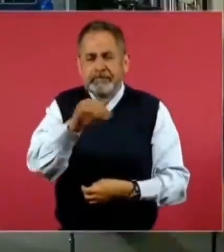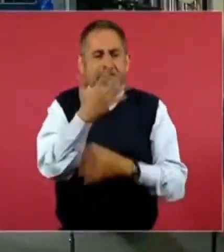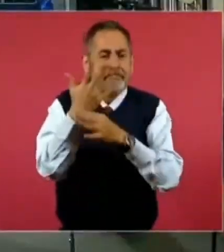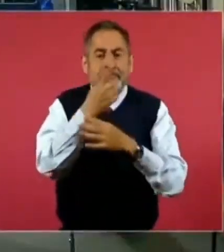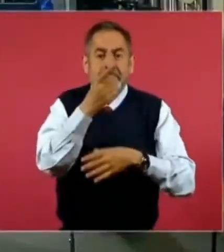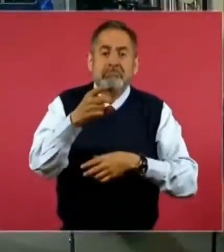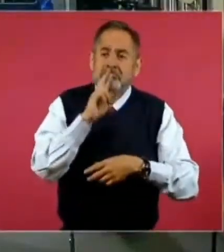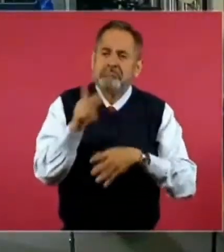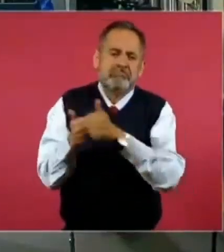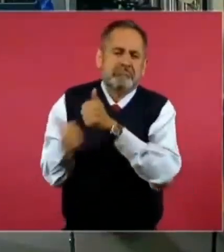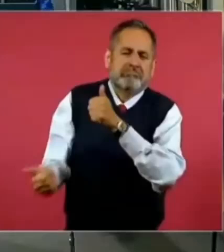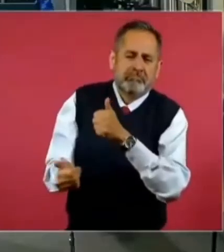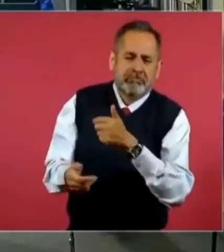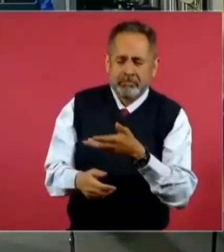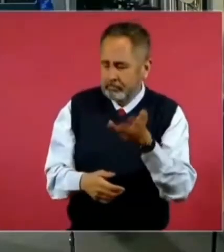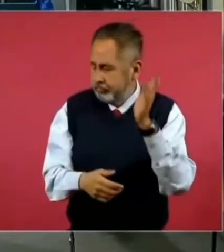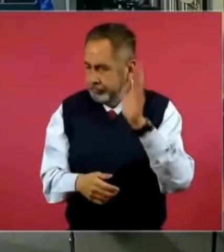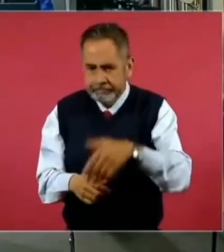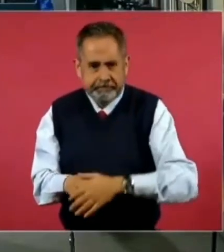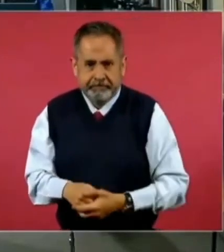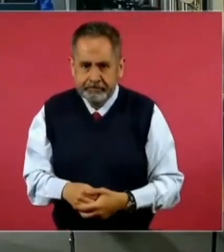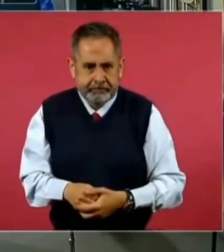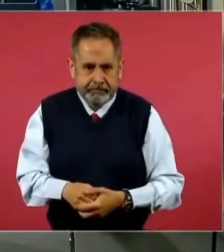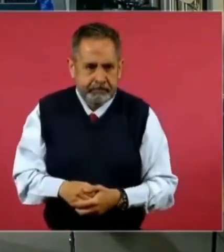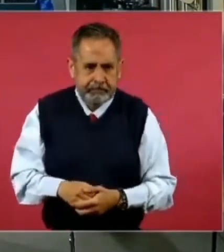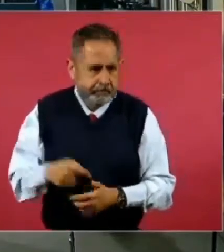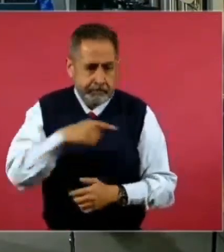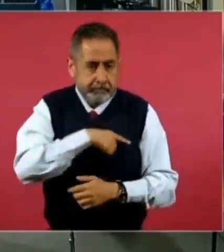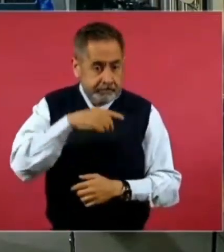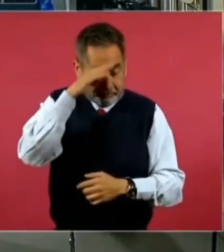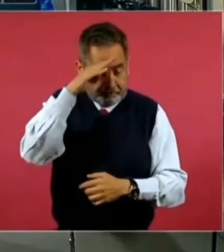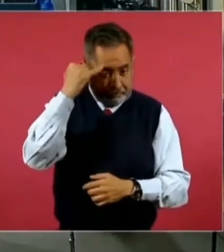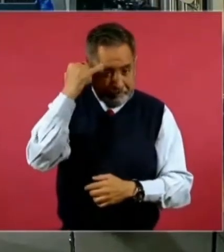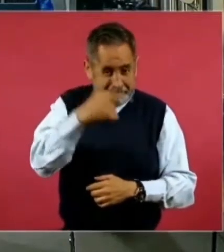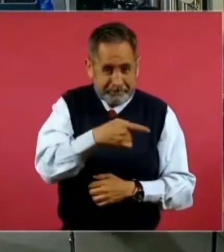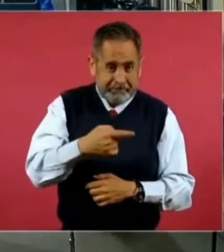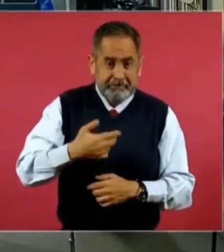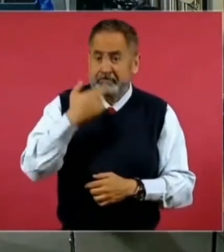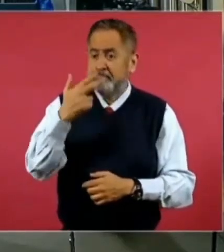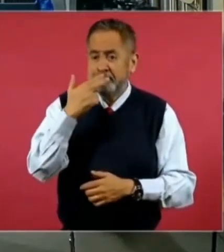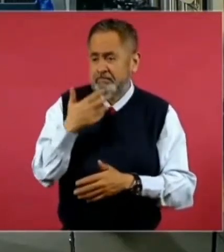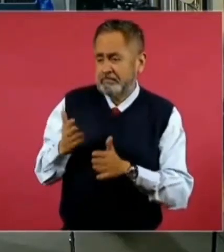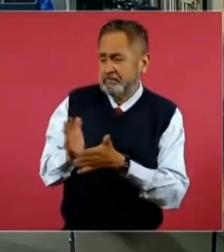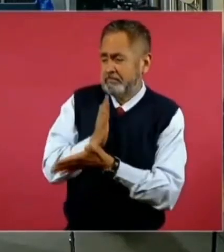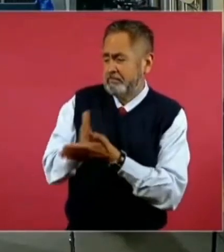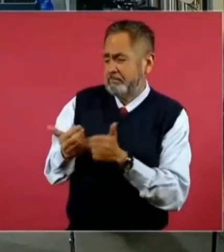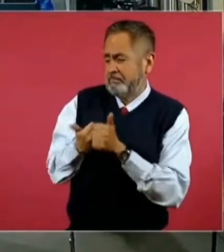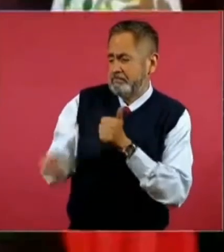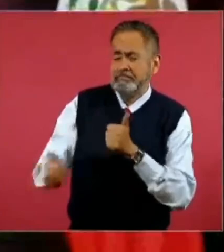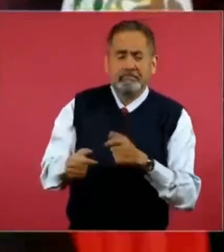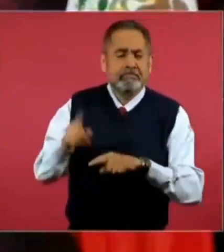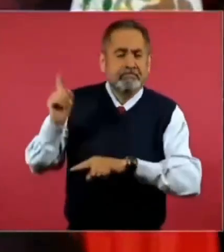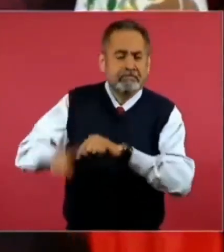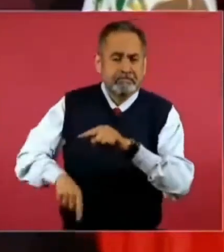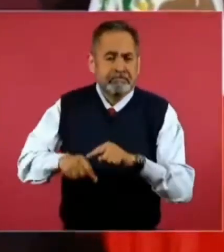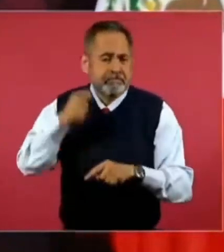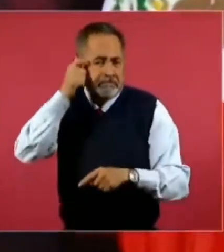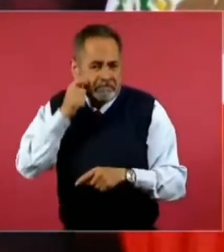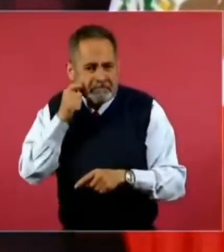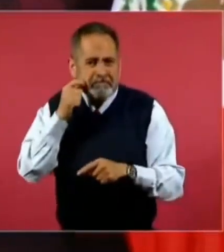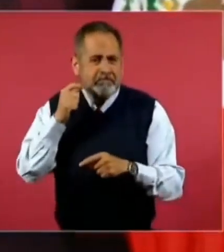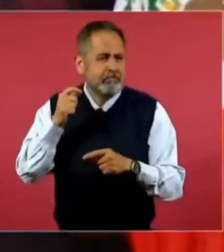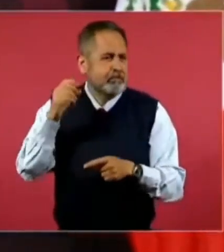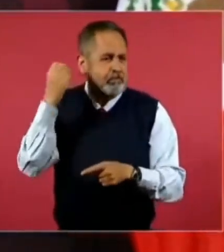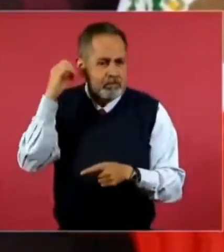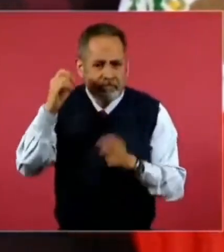Pues sí, él ya de por sí planteaba que México iba a estar mejor sin Guerrero y sin Oaxaca y sin